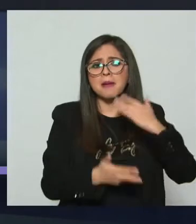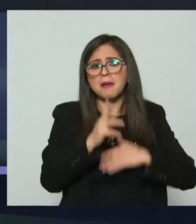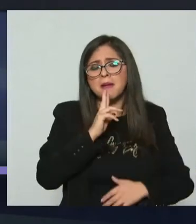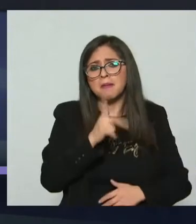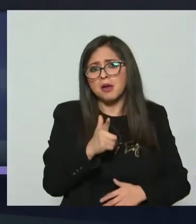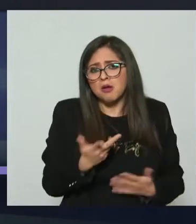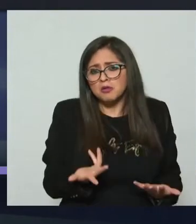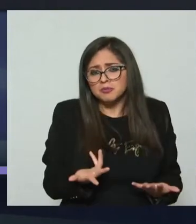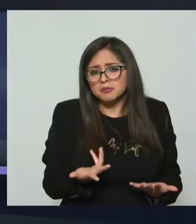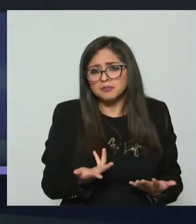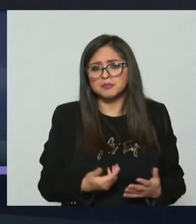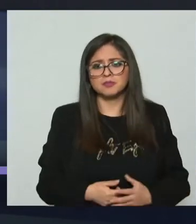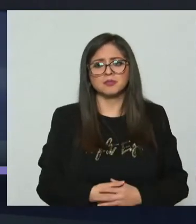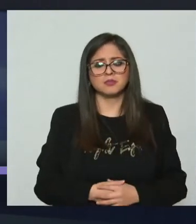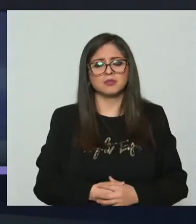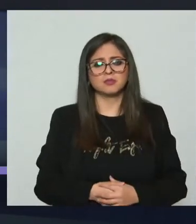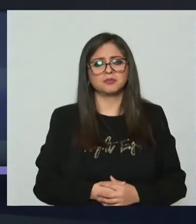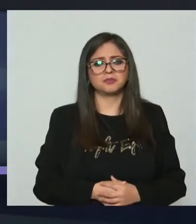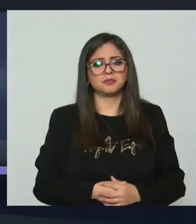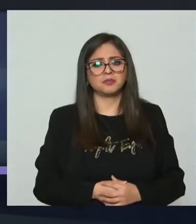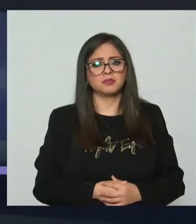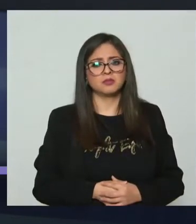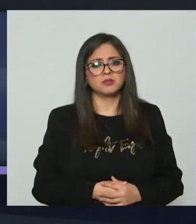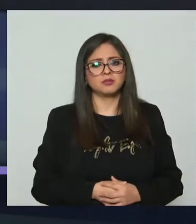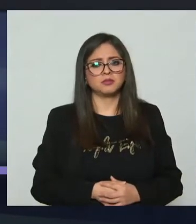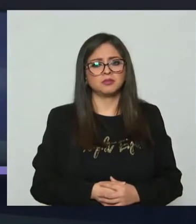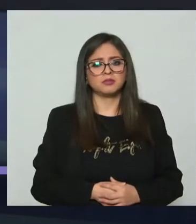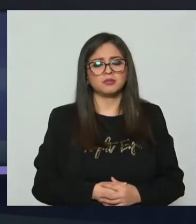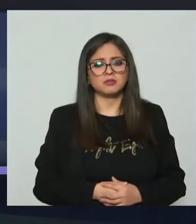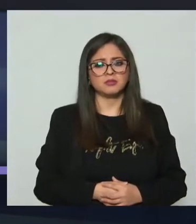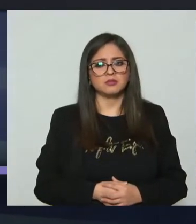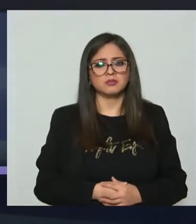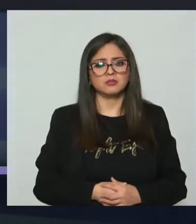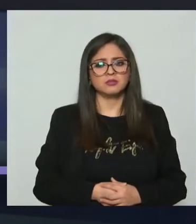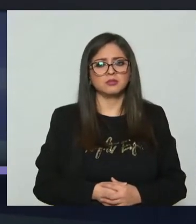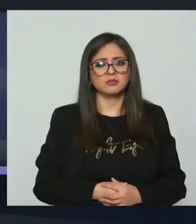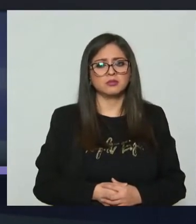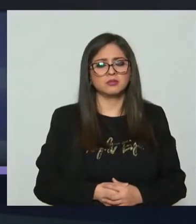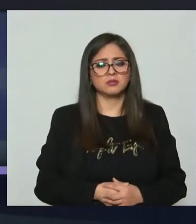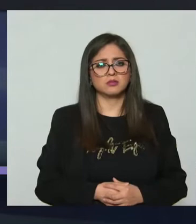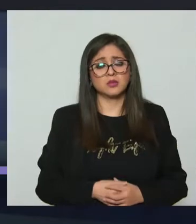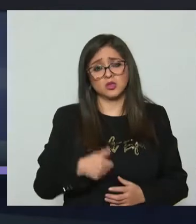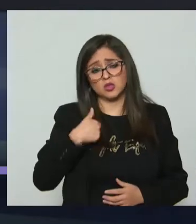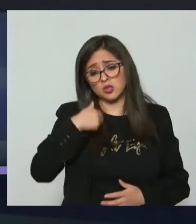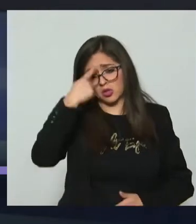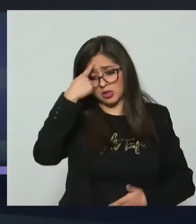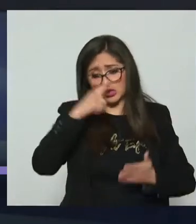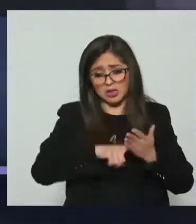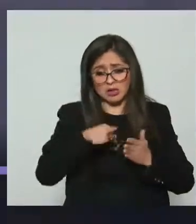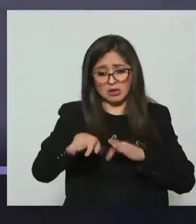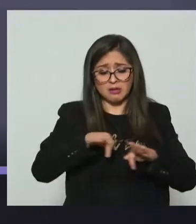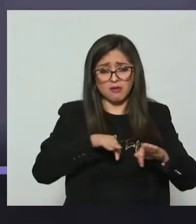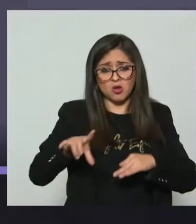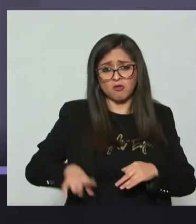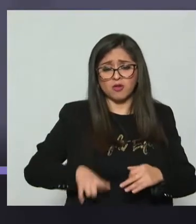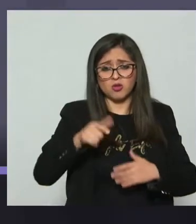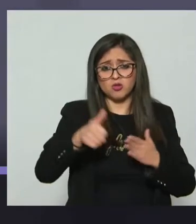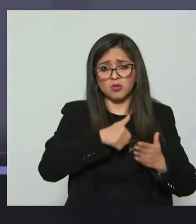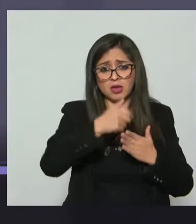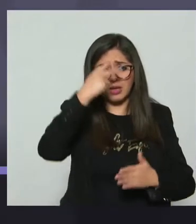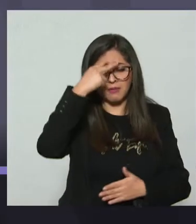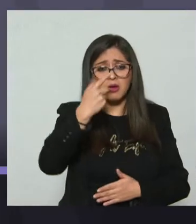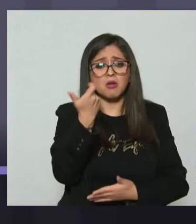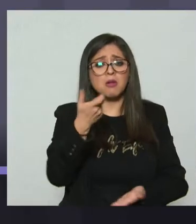Entonces, no, yo creo y creo que están haciendo muy bien en el gobierno de la Ciudad de México en mantener las tarifas como